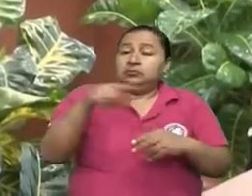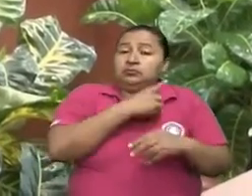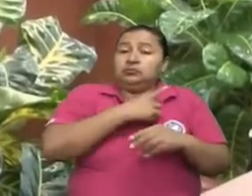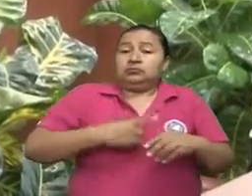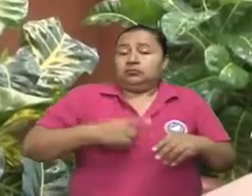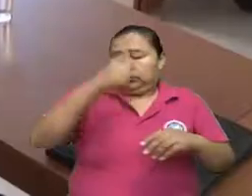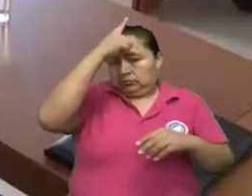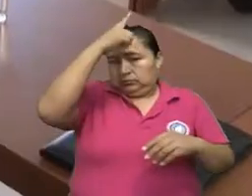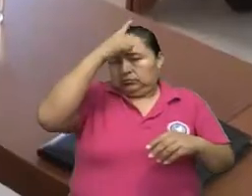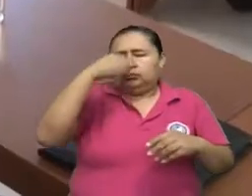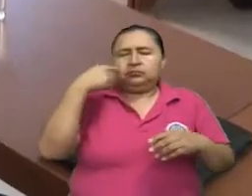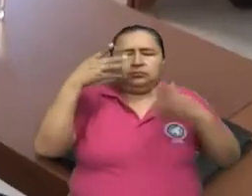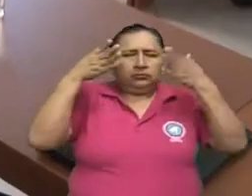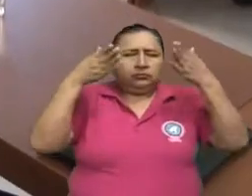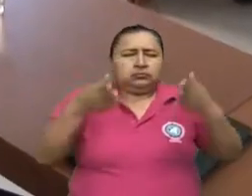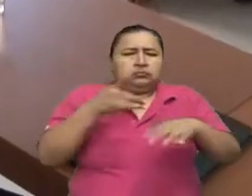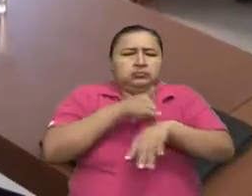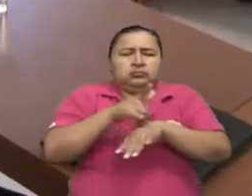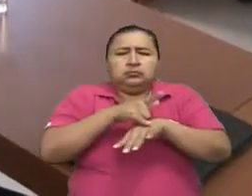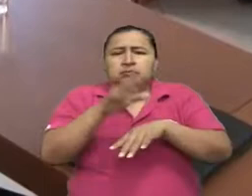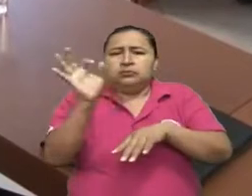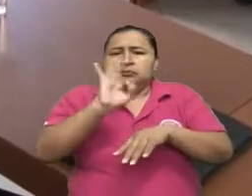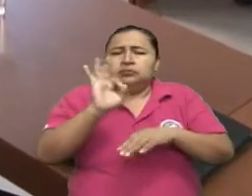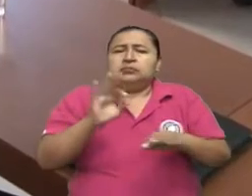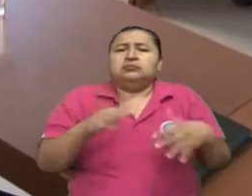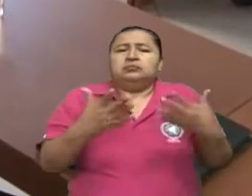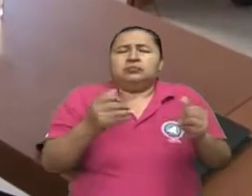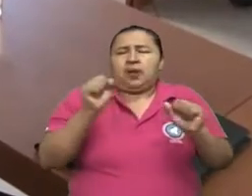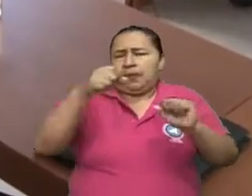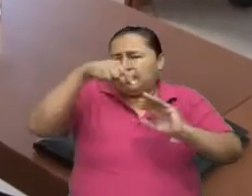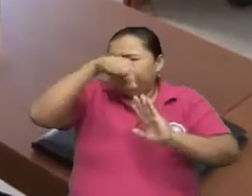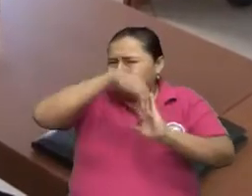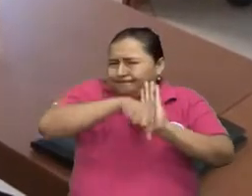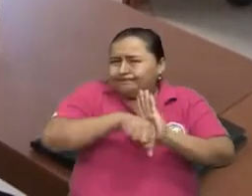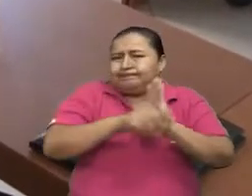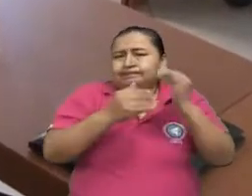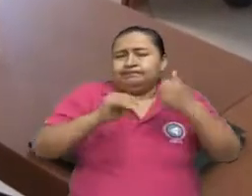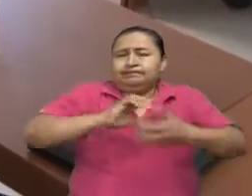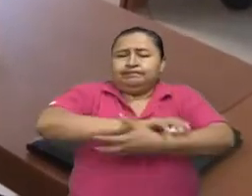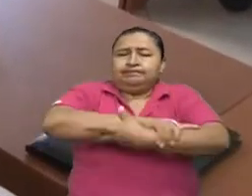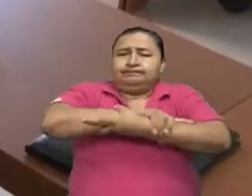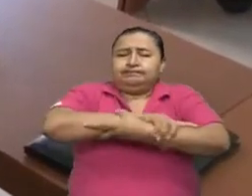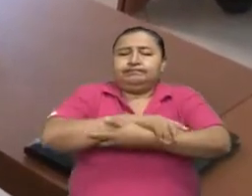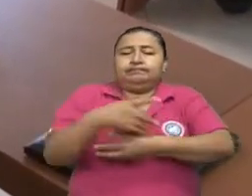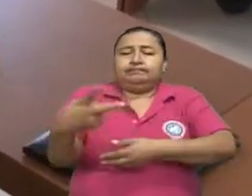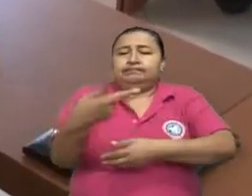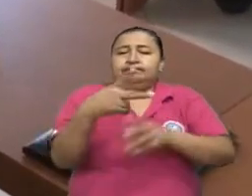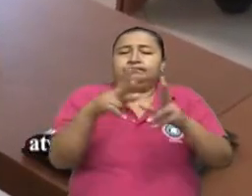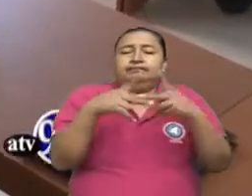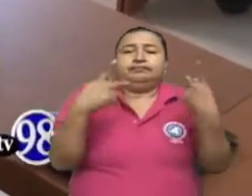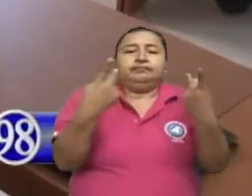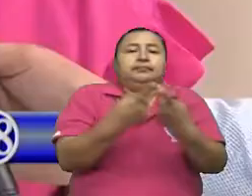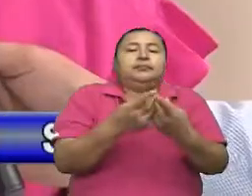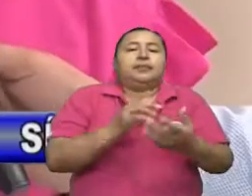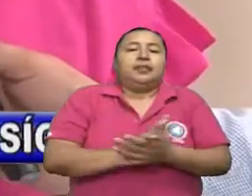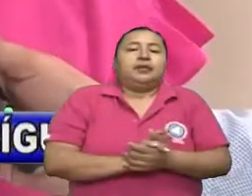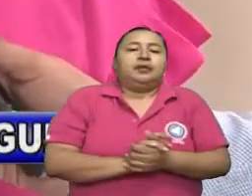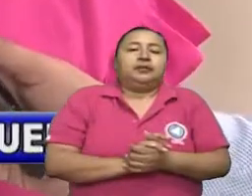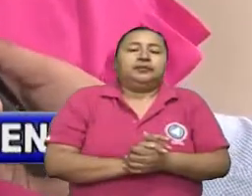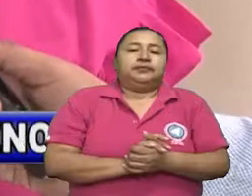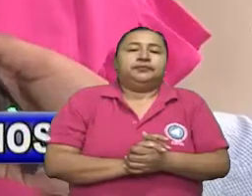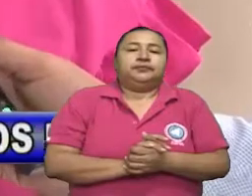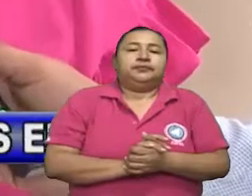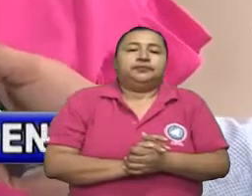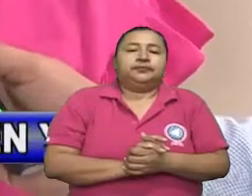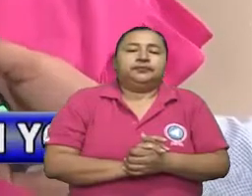alemanes, se enfatizó la búsqueda de mecanismos que permitan profundizar más la amistad entre ambos pueblos. Nosotros